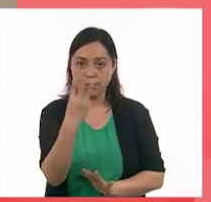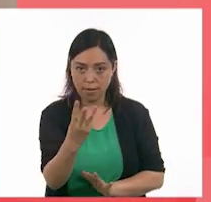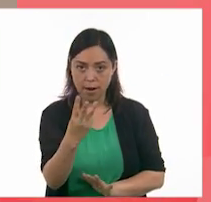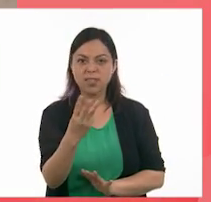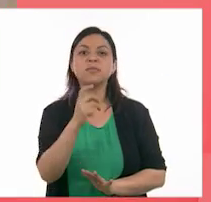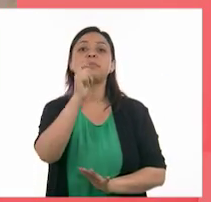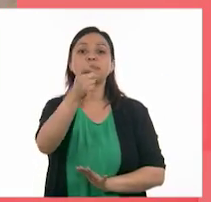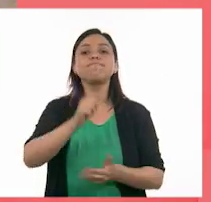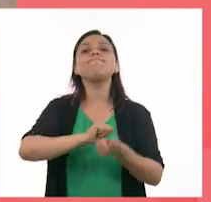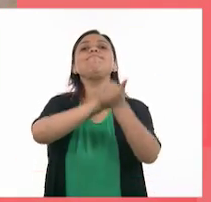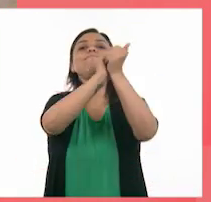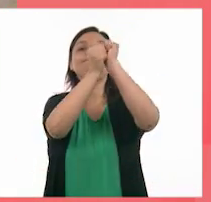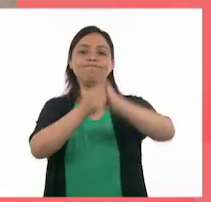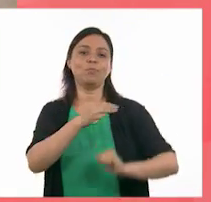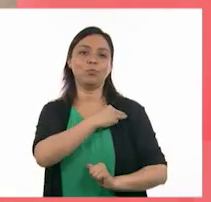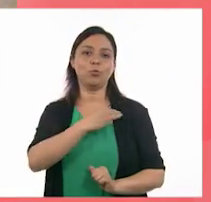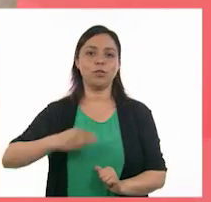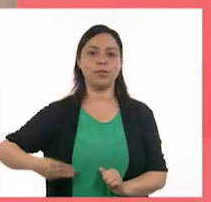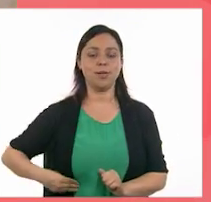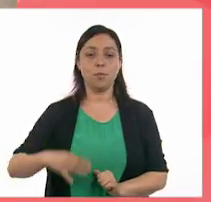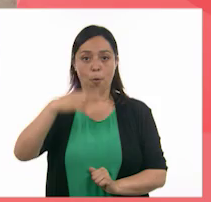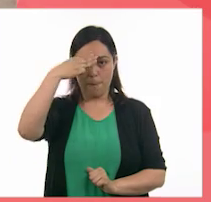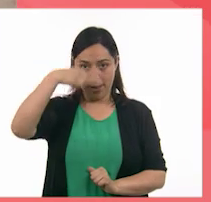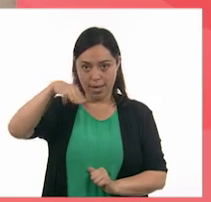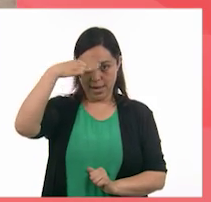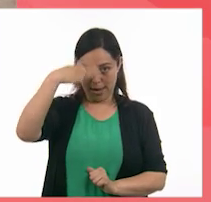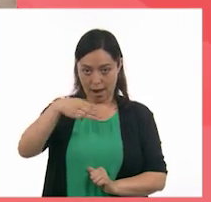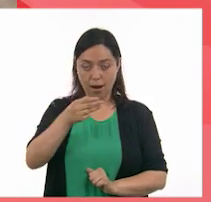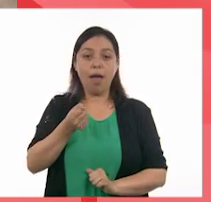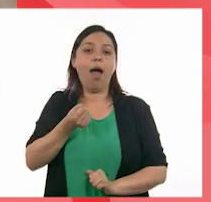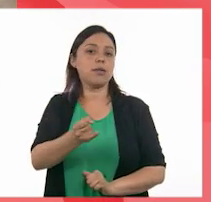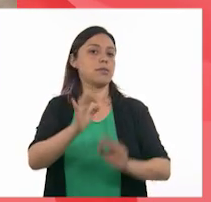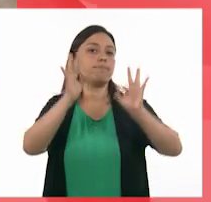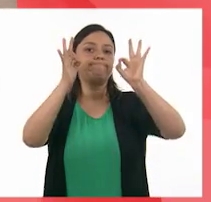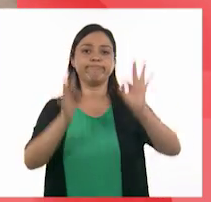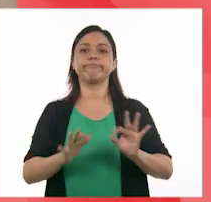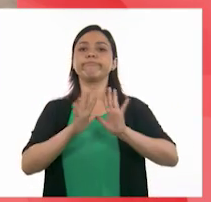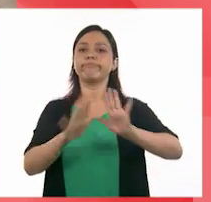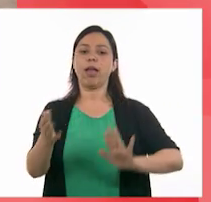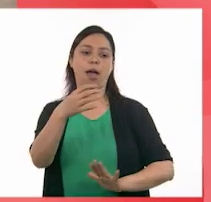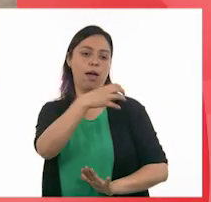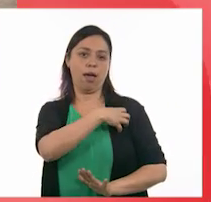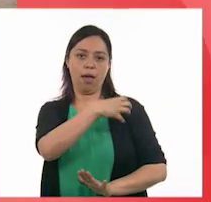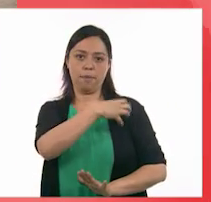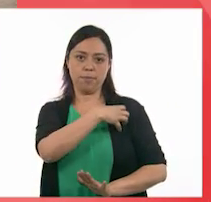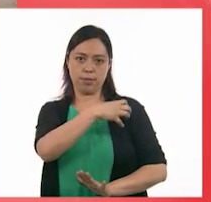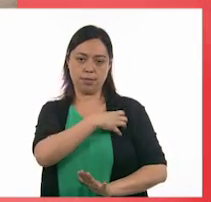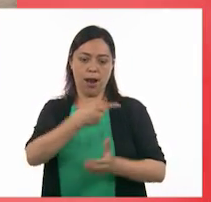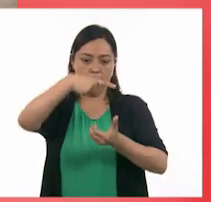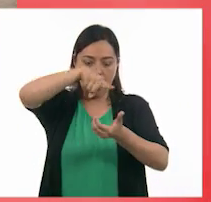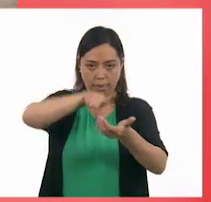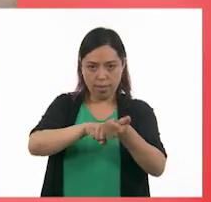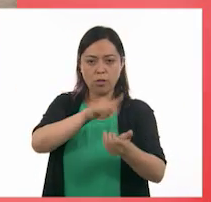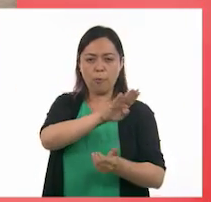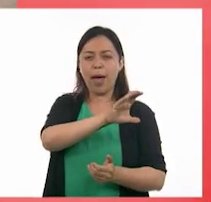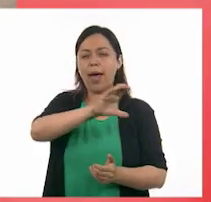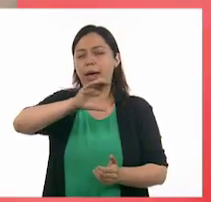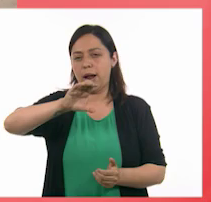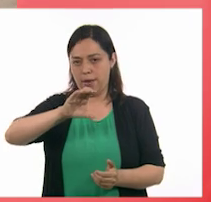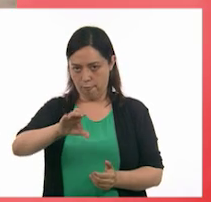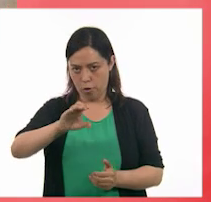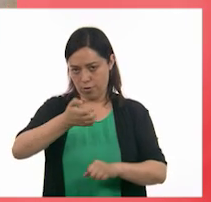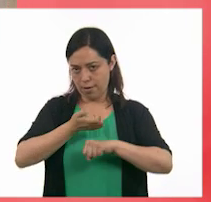se municipaliza Mexicali, quedando de manera oficial como capital del recién creado estado